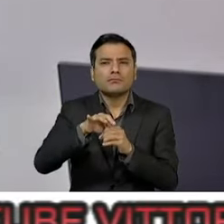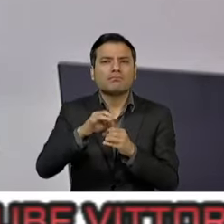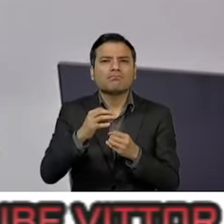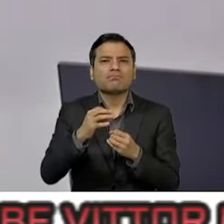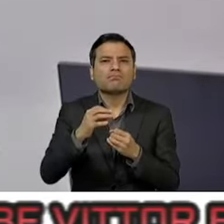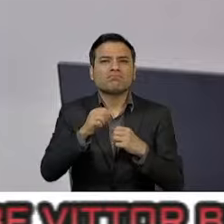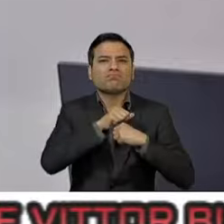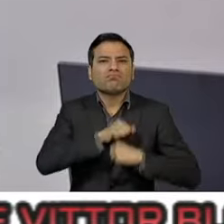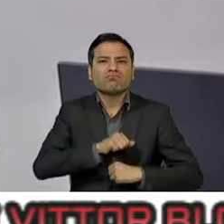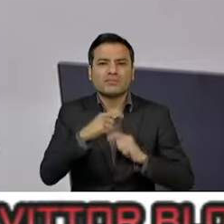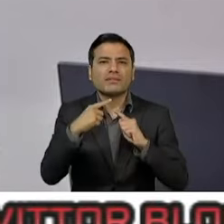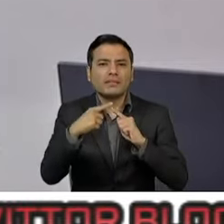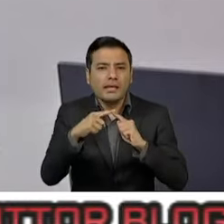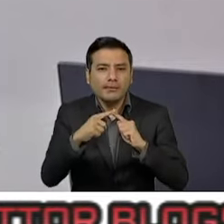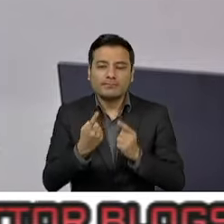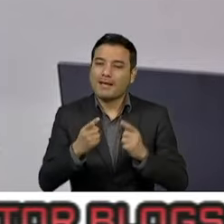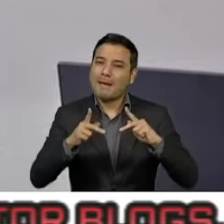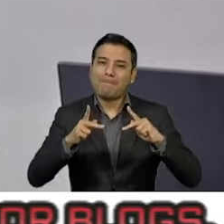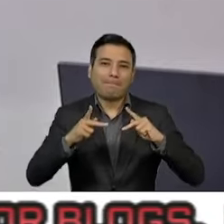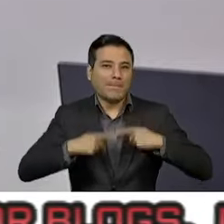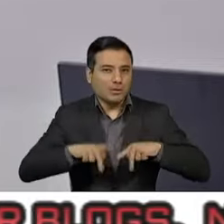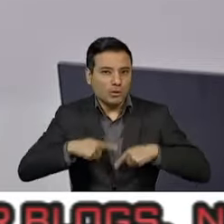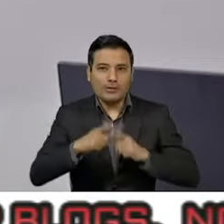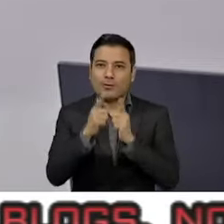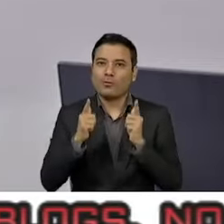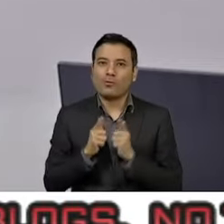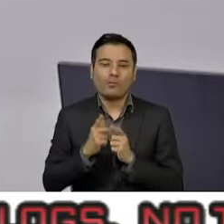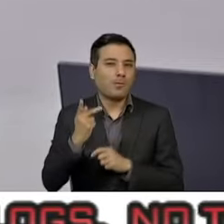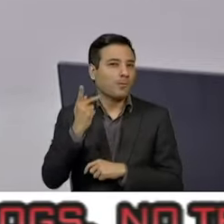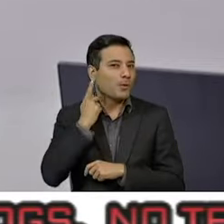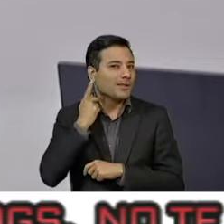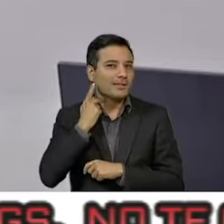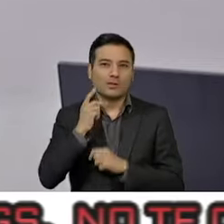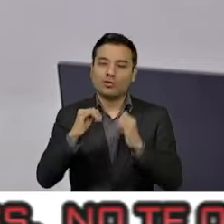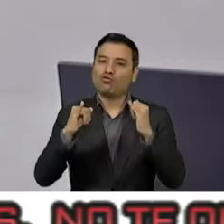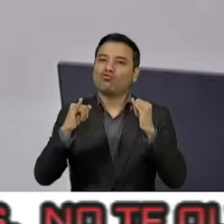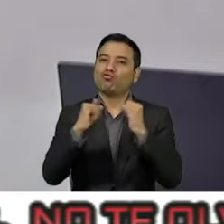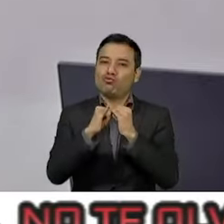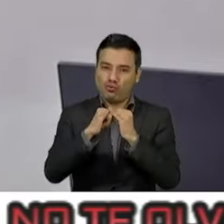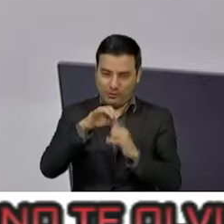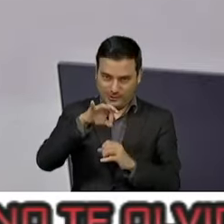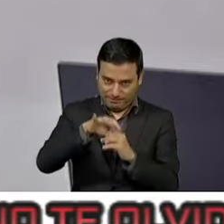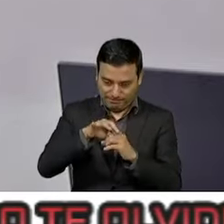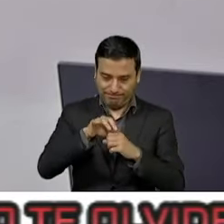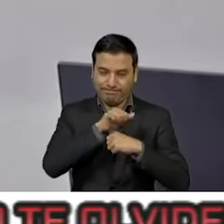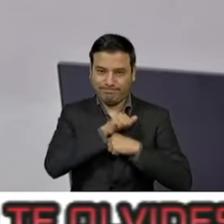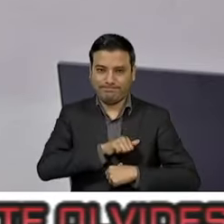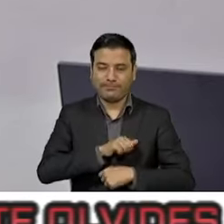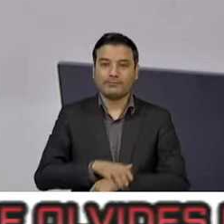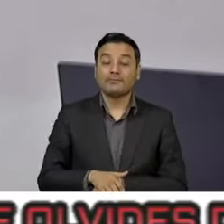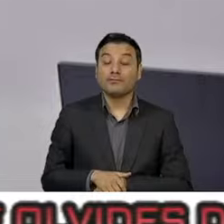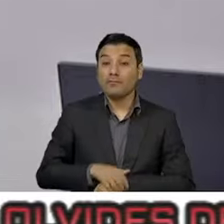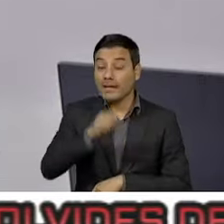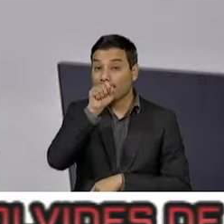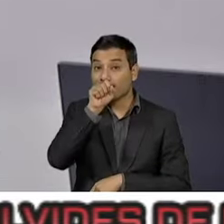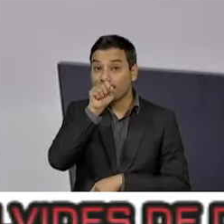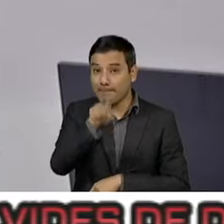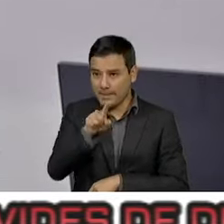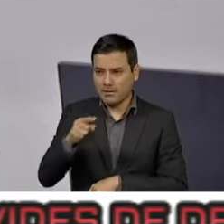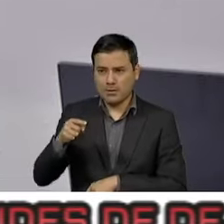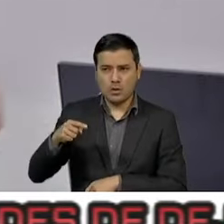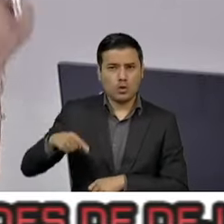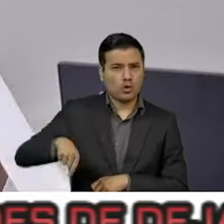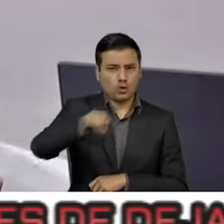la ciudadanía, los partidos políticos y las autoridades electorales. En un terreno similar, hemos procurado transitar con